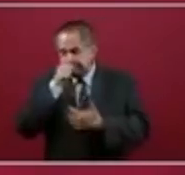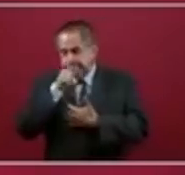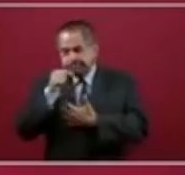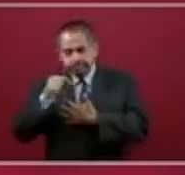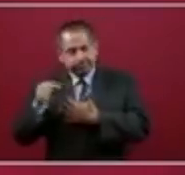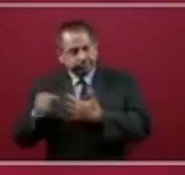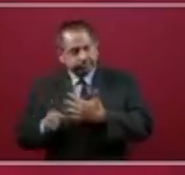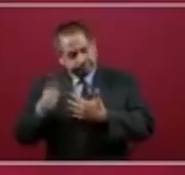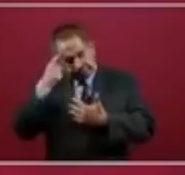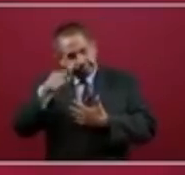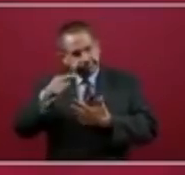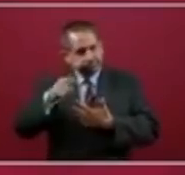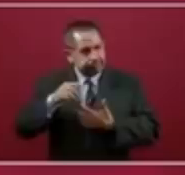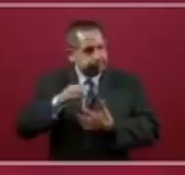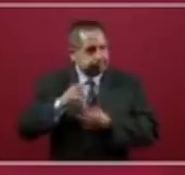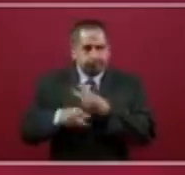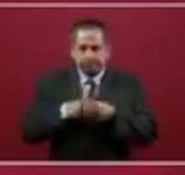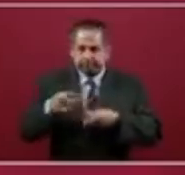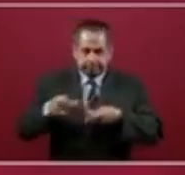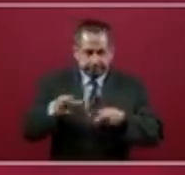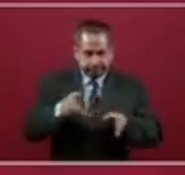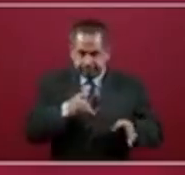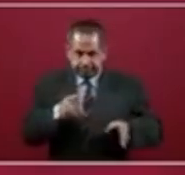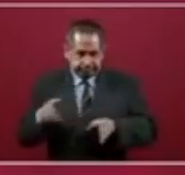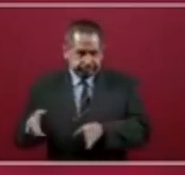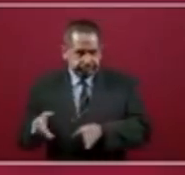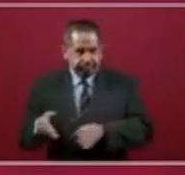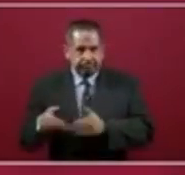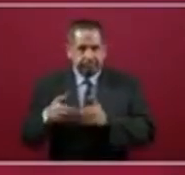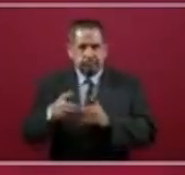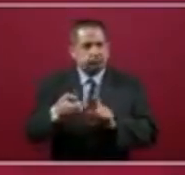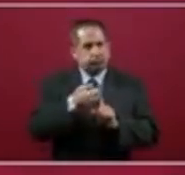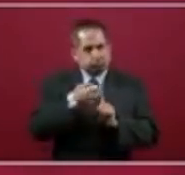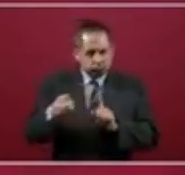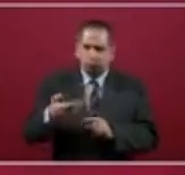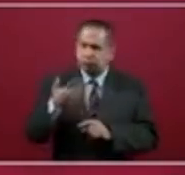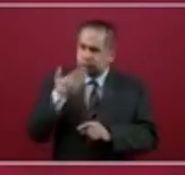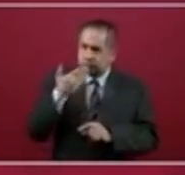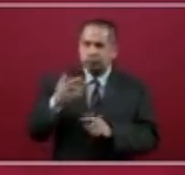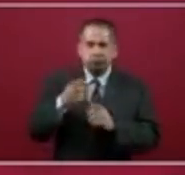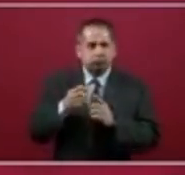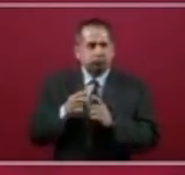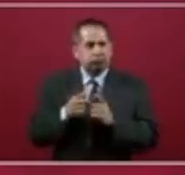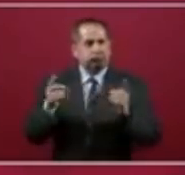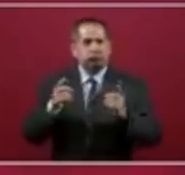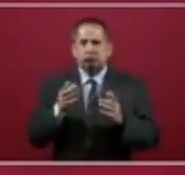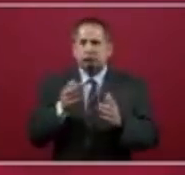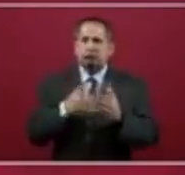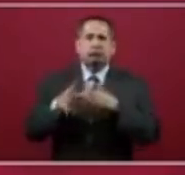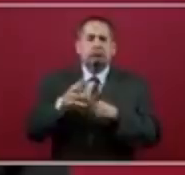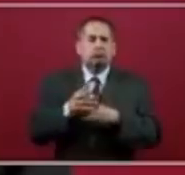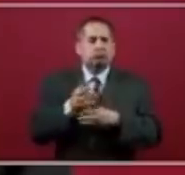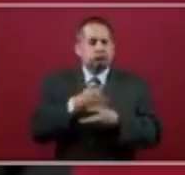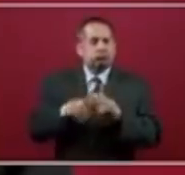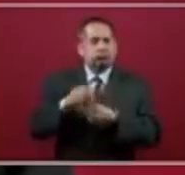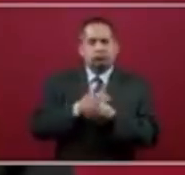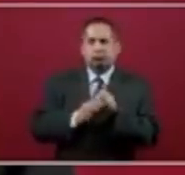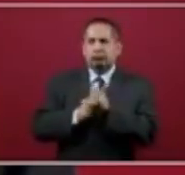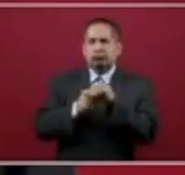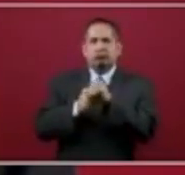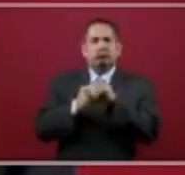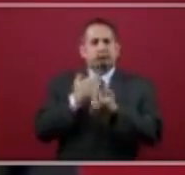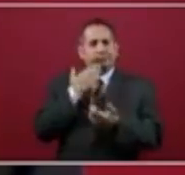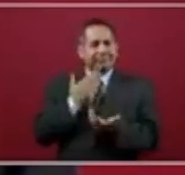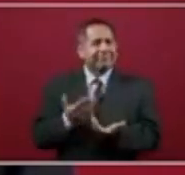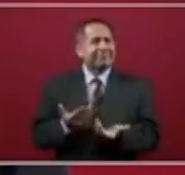luego del ajuste de Standard & Poor's para México, el presidente Andrés Manuel López Obrador puntualizó que respeta el trabajo y la opinión de las calificadoras y